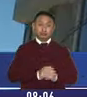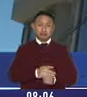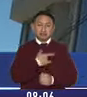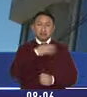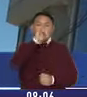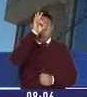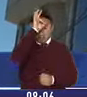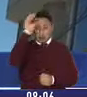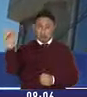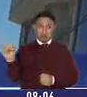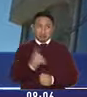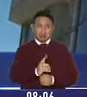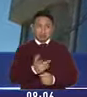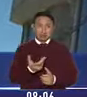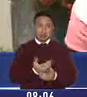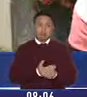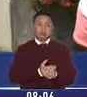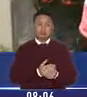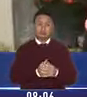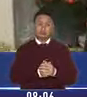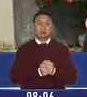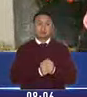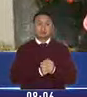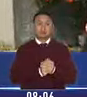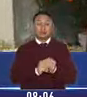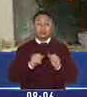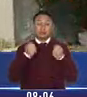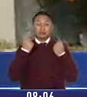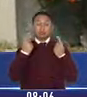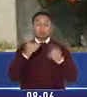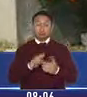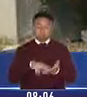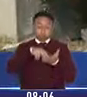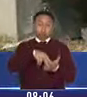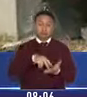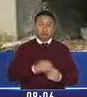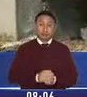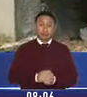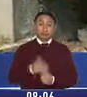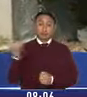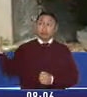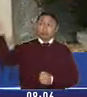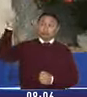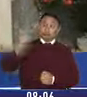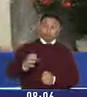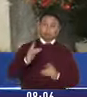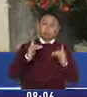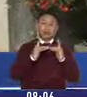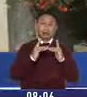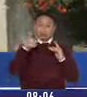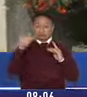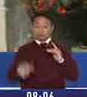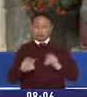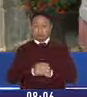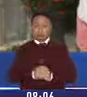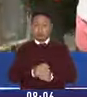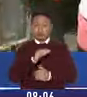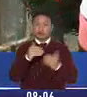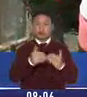si van a regresar los maleantes. Nos levantamos asustados, la piedra cayó cerca de la cama, todo el vidrio